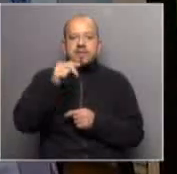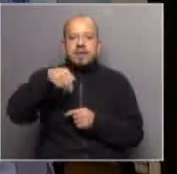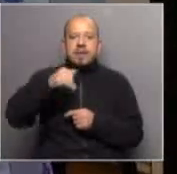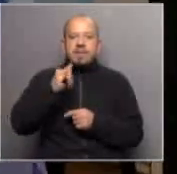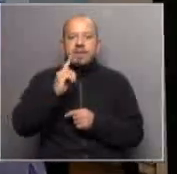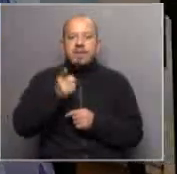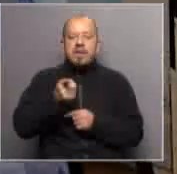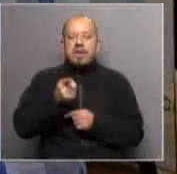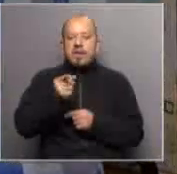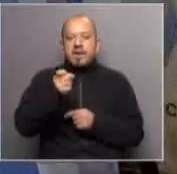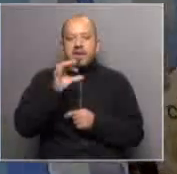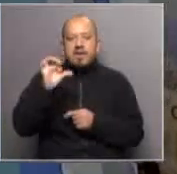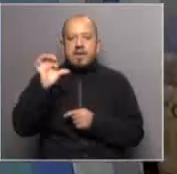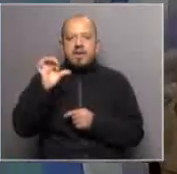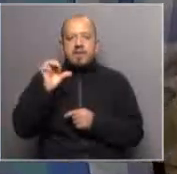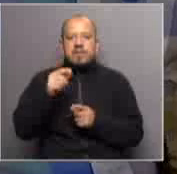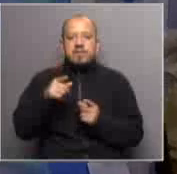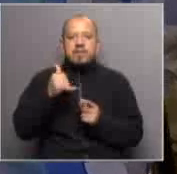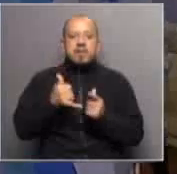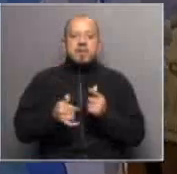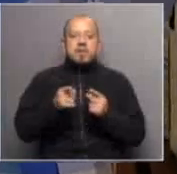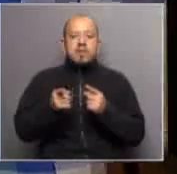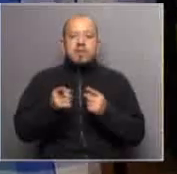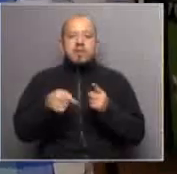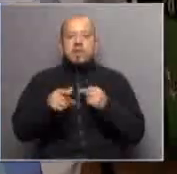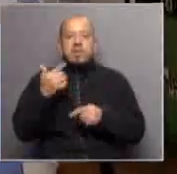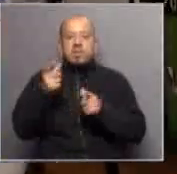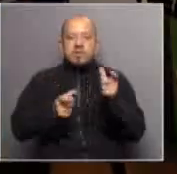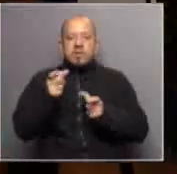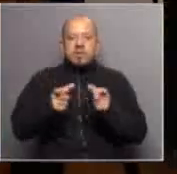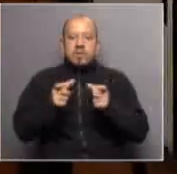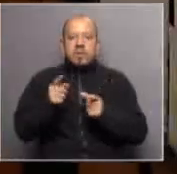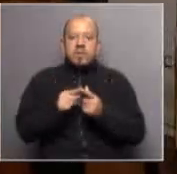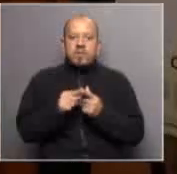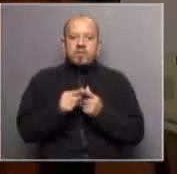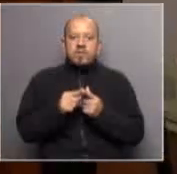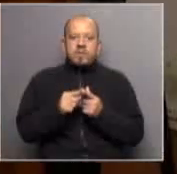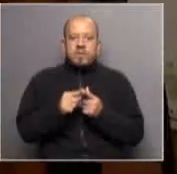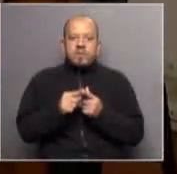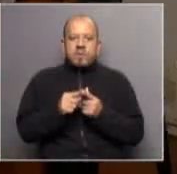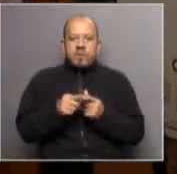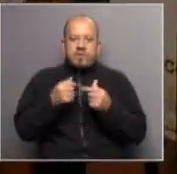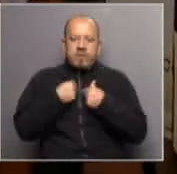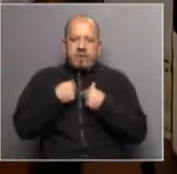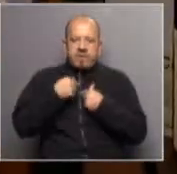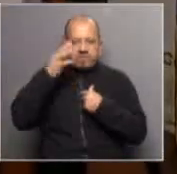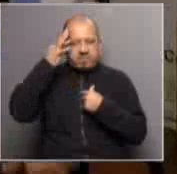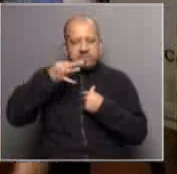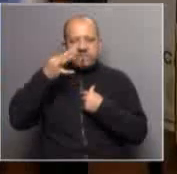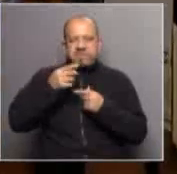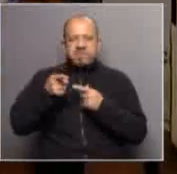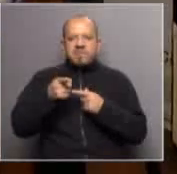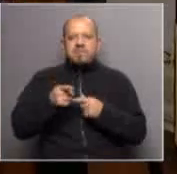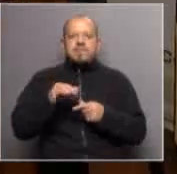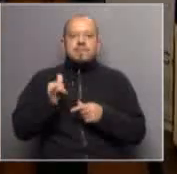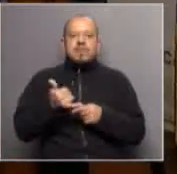E. ¿Tiene eso mucho que ver, decías, con el público? Sí, bueno, cuando nosotros en realidad, Brecha